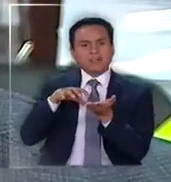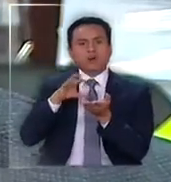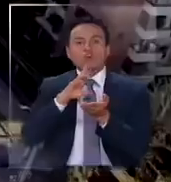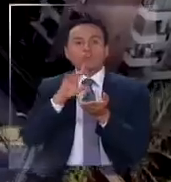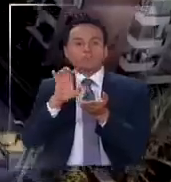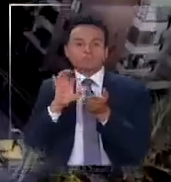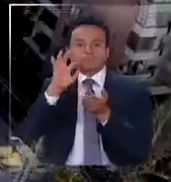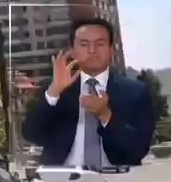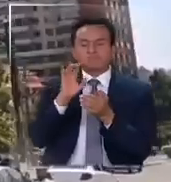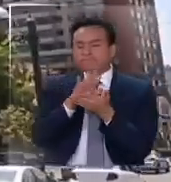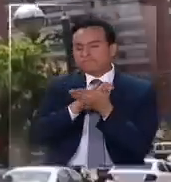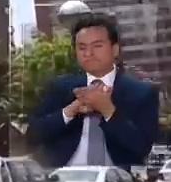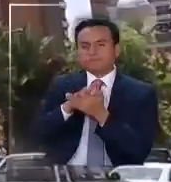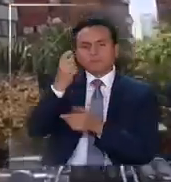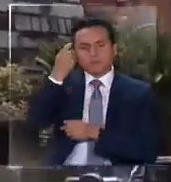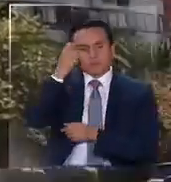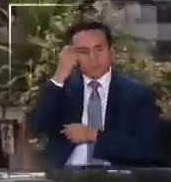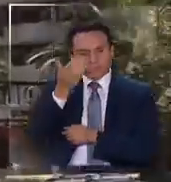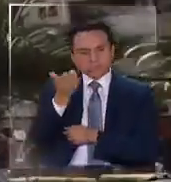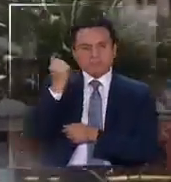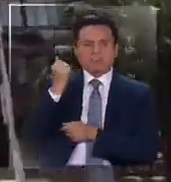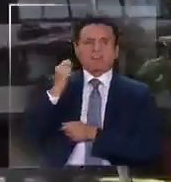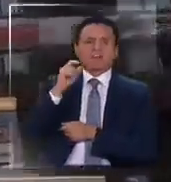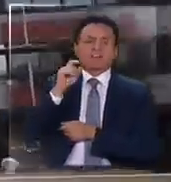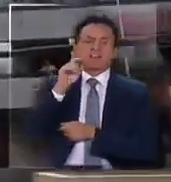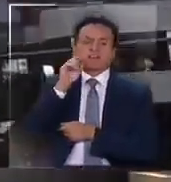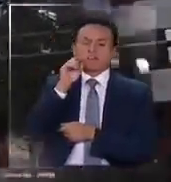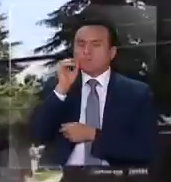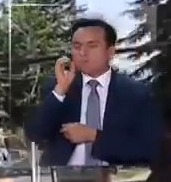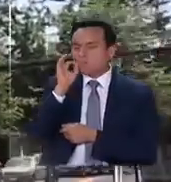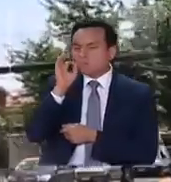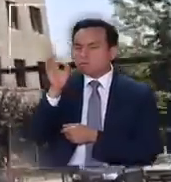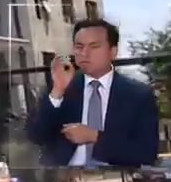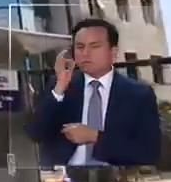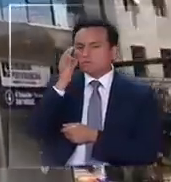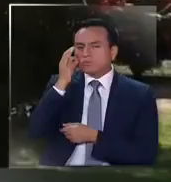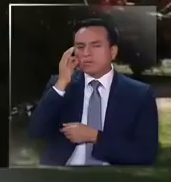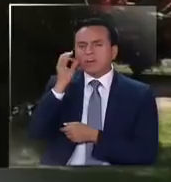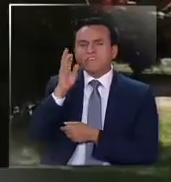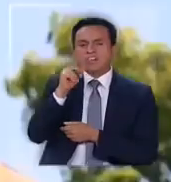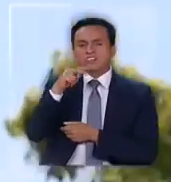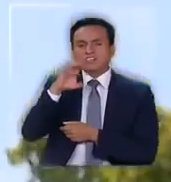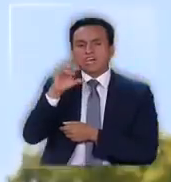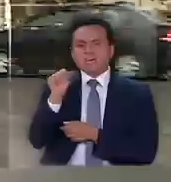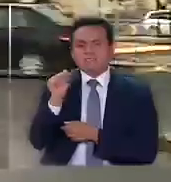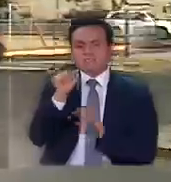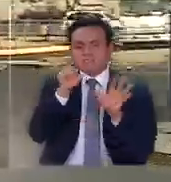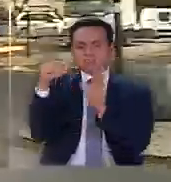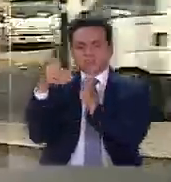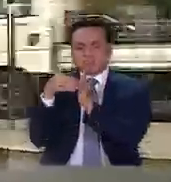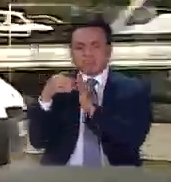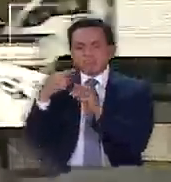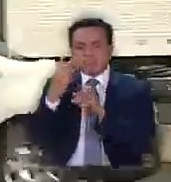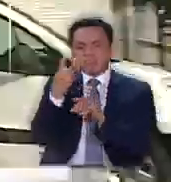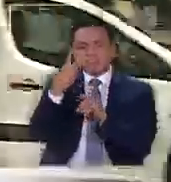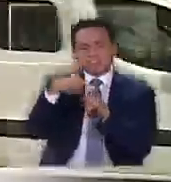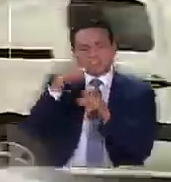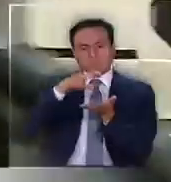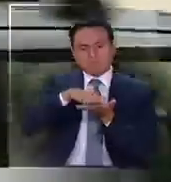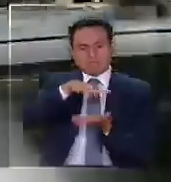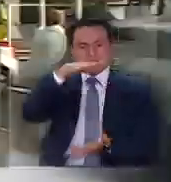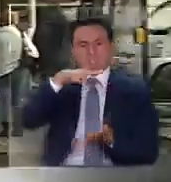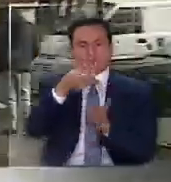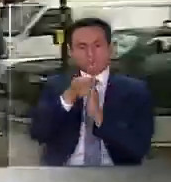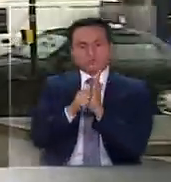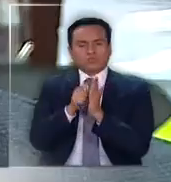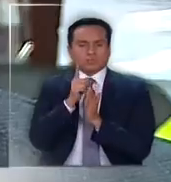oriente, como Providencia, Las Condes, Vitacura y Lo Barnechea, 600 mil, es decir, tres veces más del presupuesto que